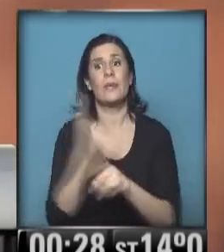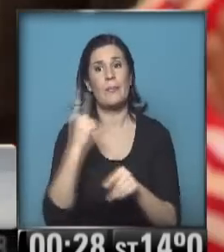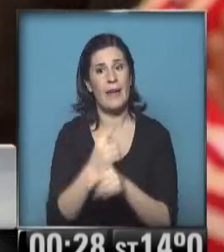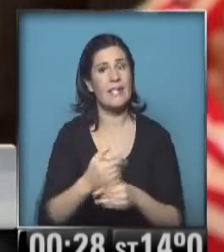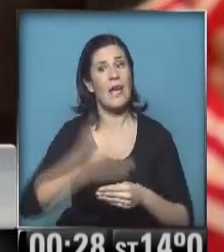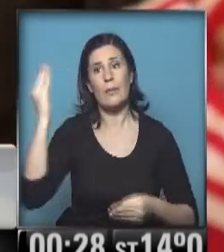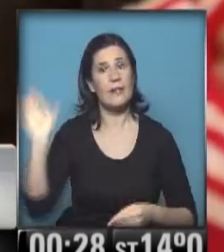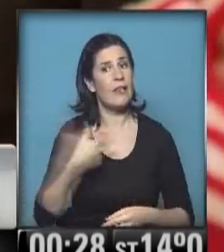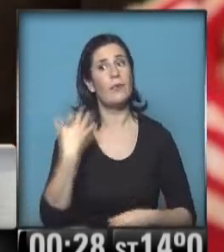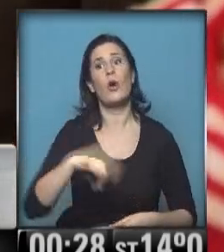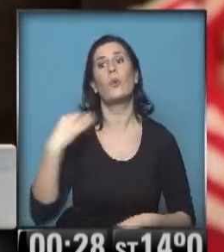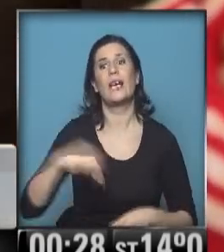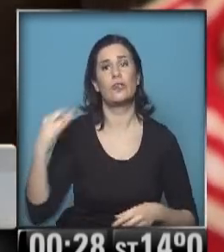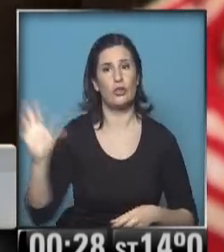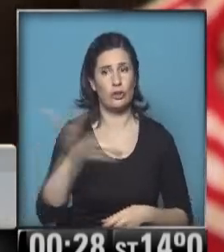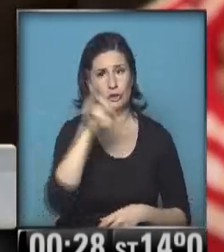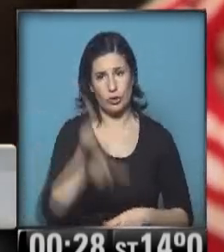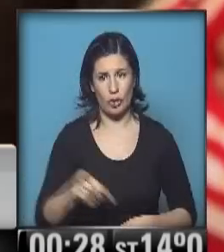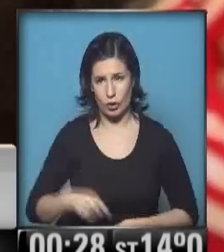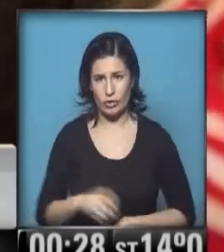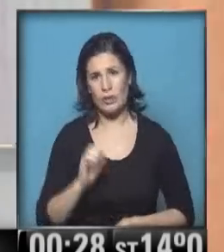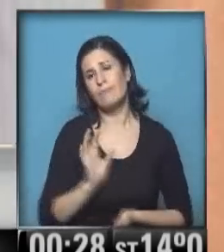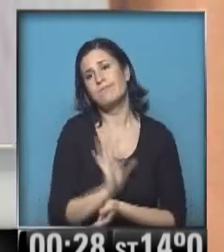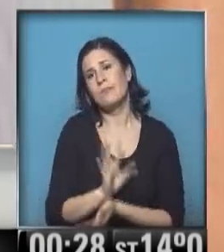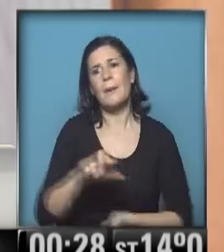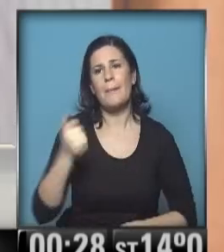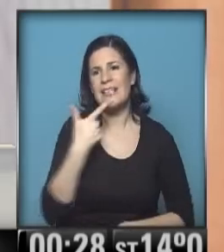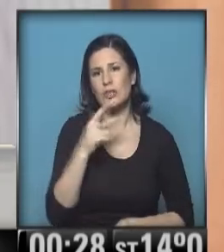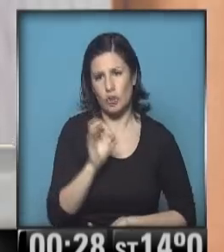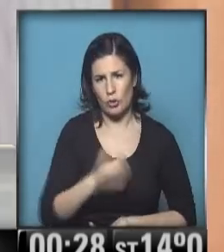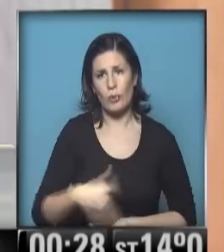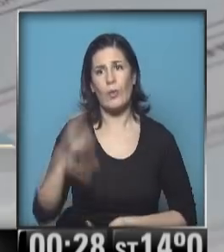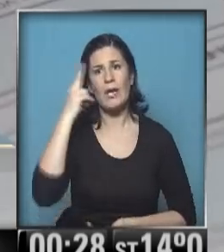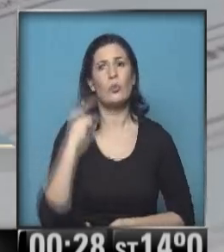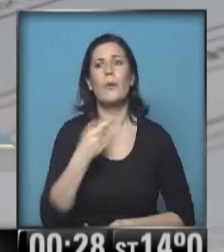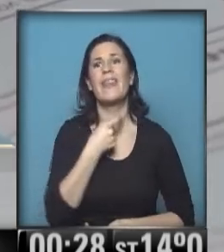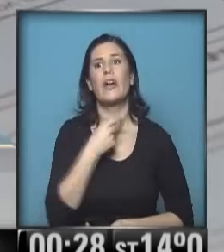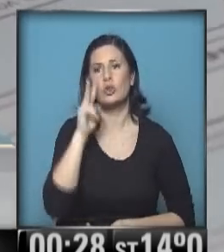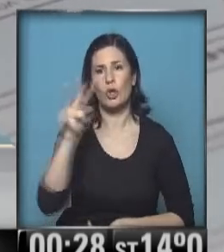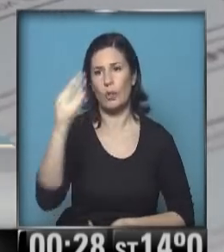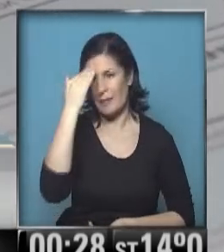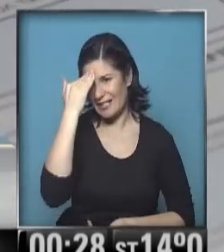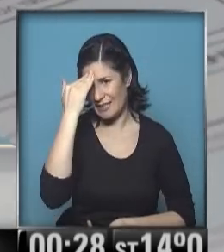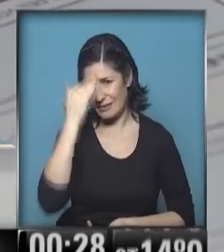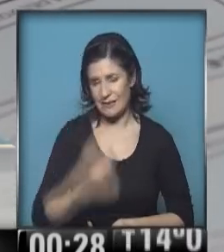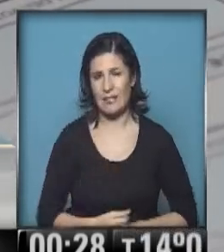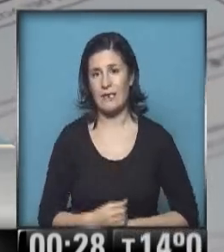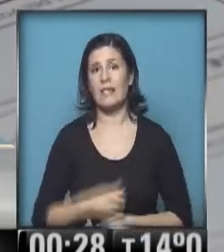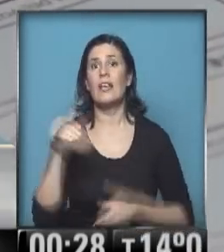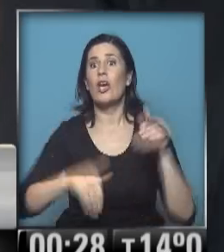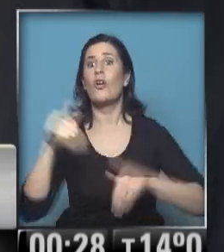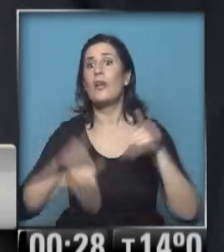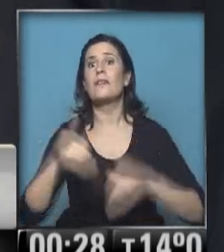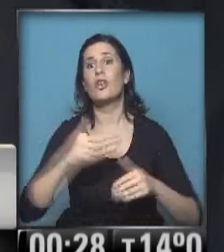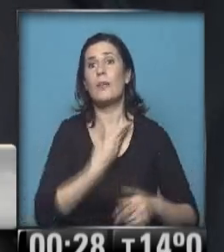simultáneas y obligatorias, las PASO. Se realizarán el 9 de agosto de 2015 y se confirmaron las elecciones